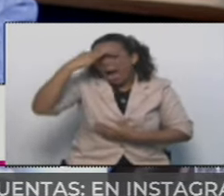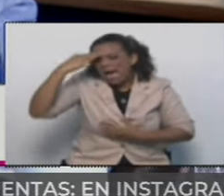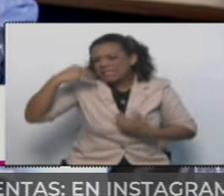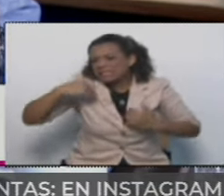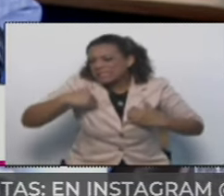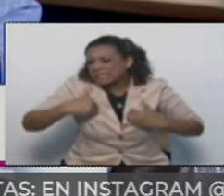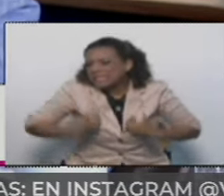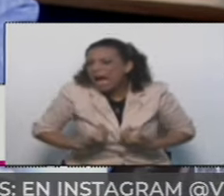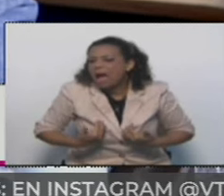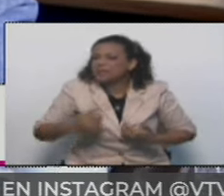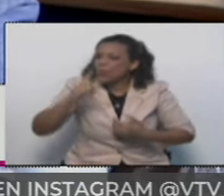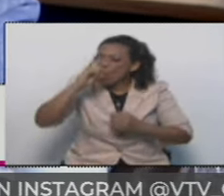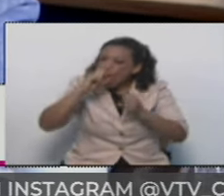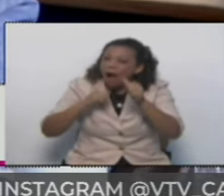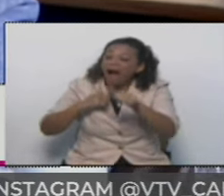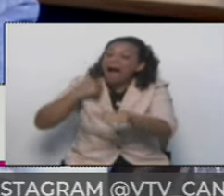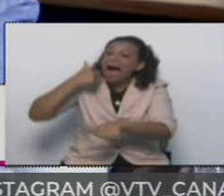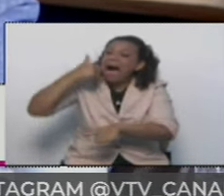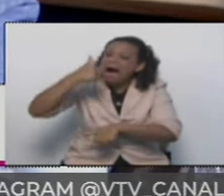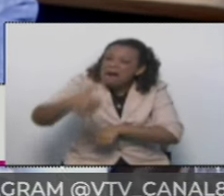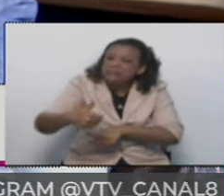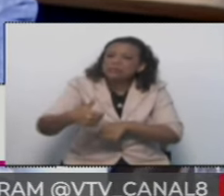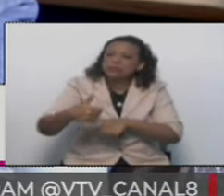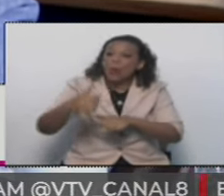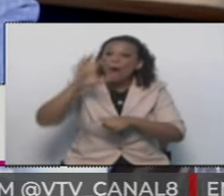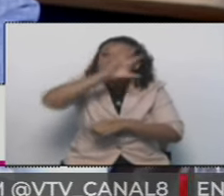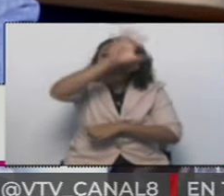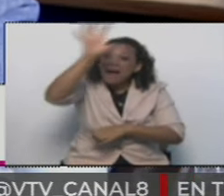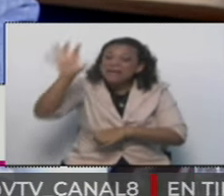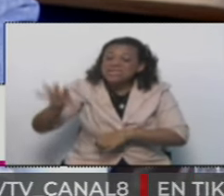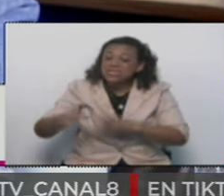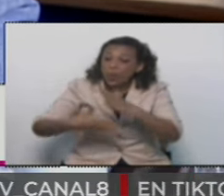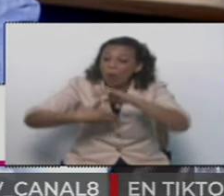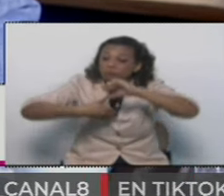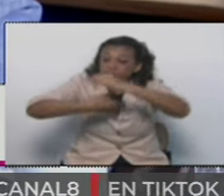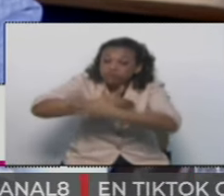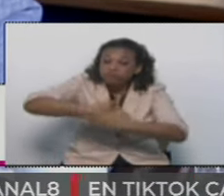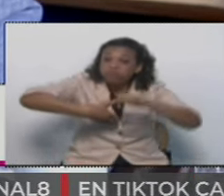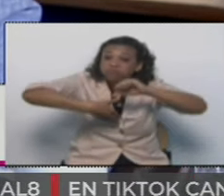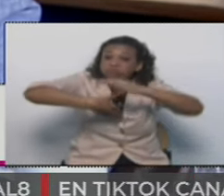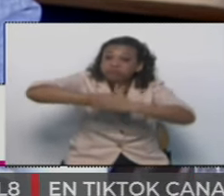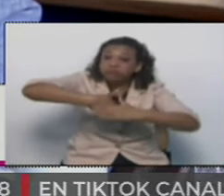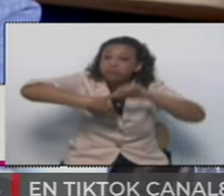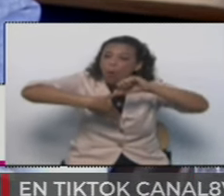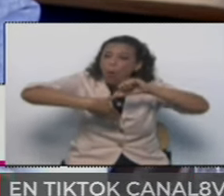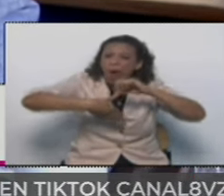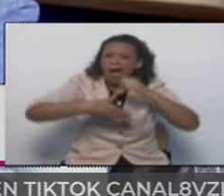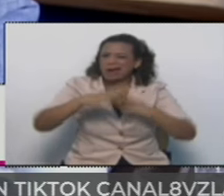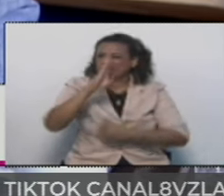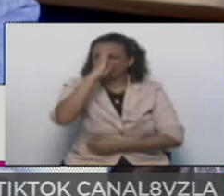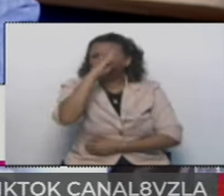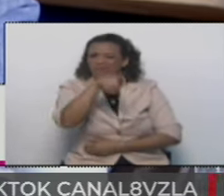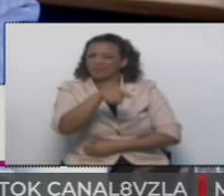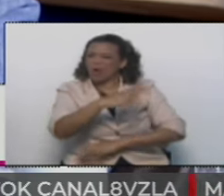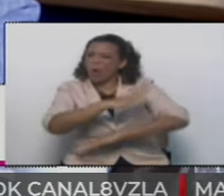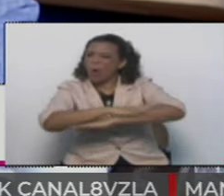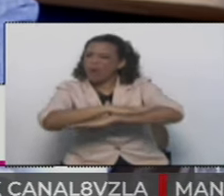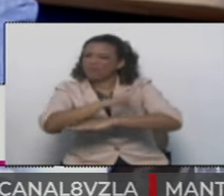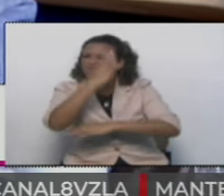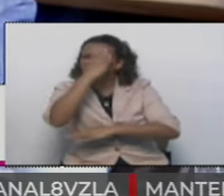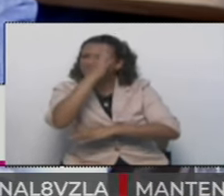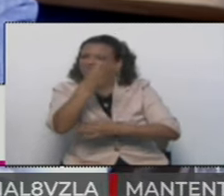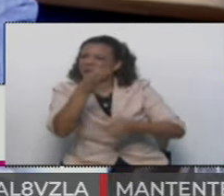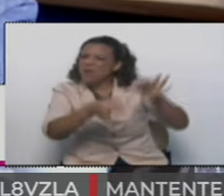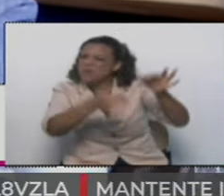Ya son varios años de que los países del sur cuestionamos a Naciones Unidas,